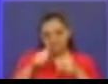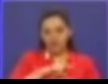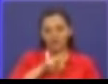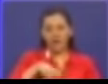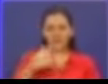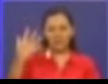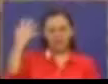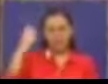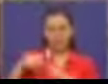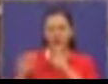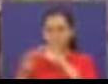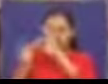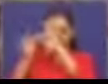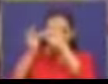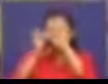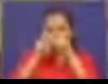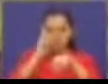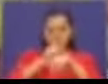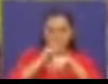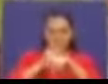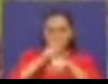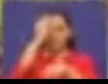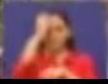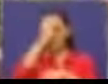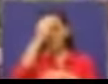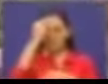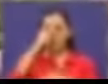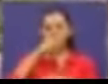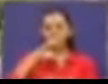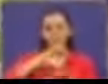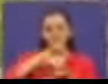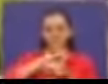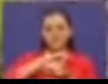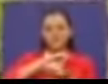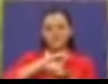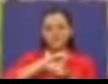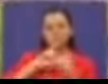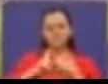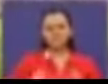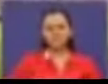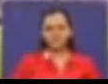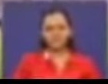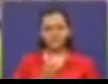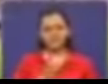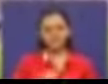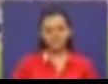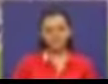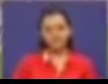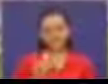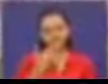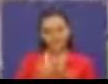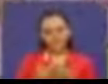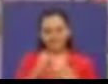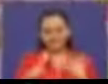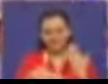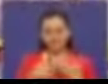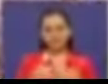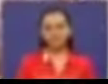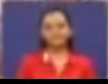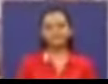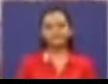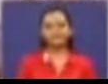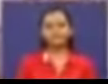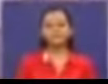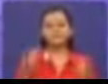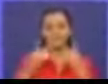nuestros queridos doctores, enfermeras de los centros de salud que hacen un trabajo extremadamente sacrificado. Dios les pague. Pero también vimos un programa